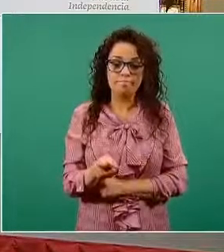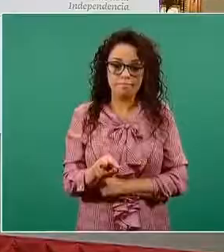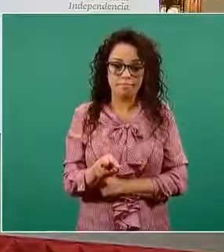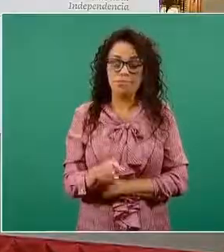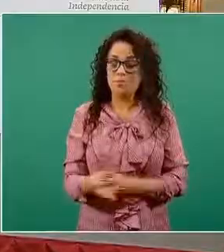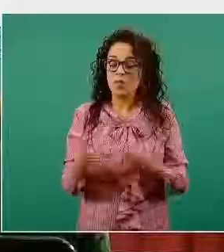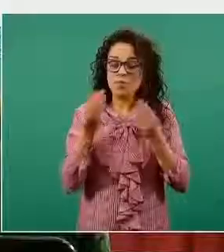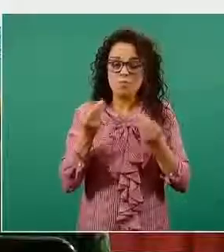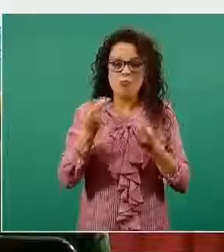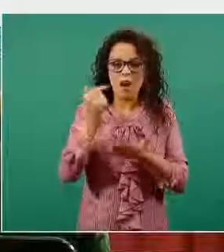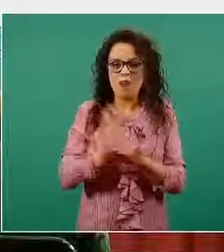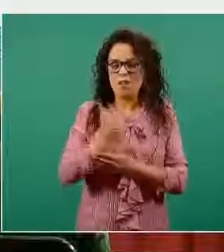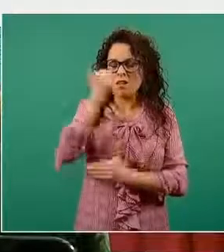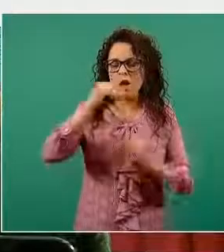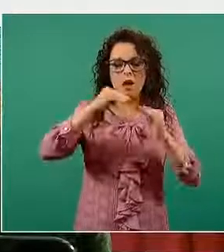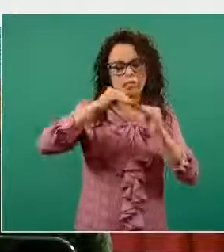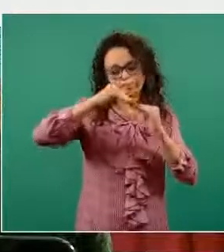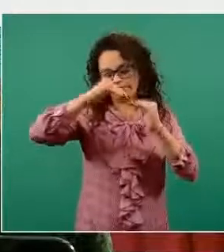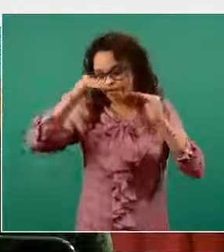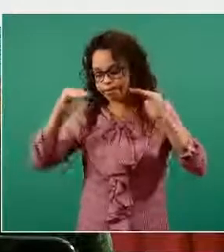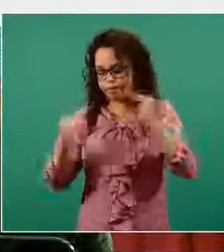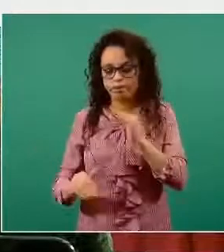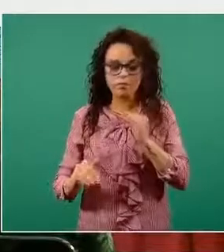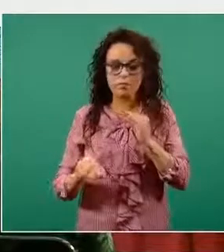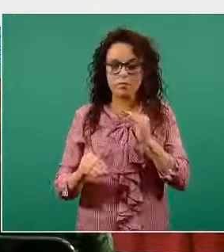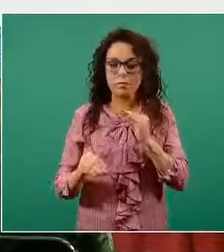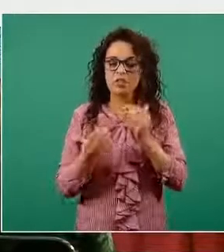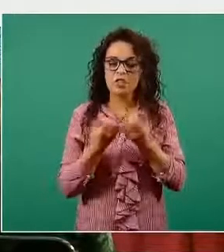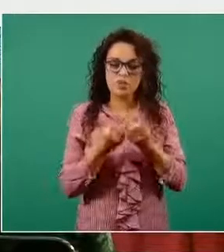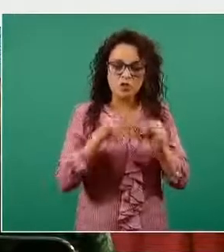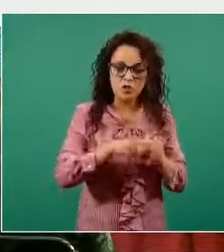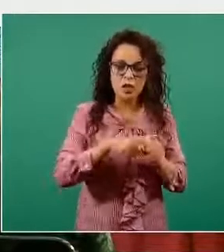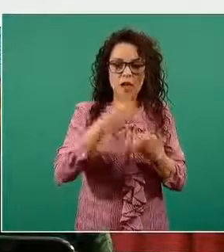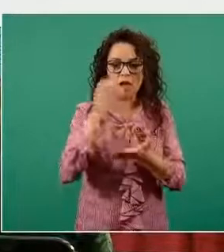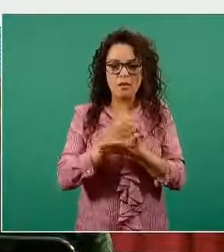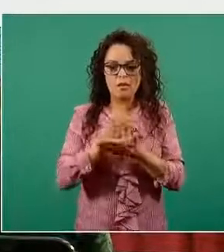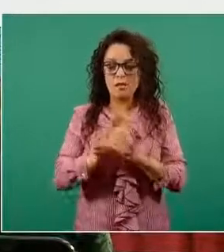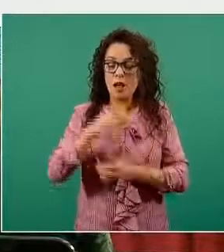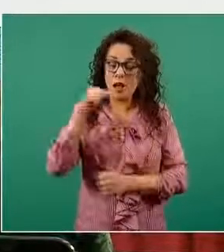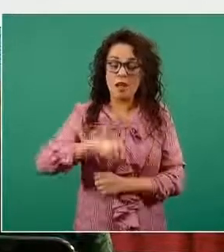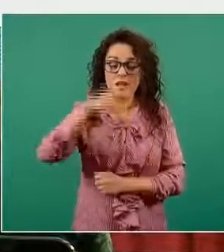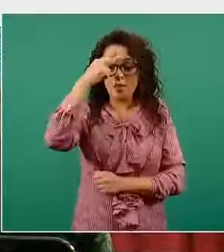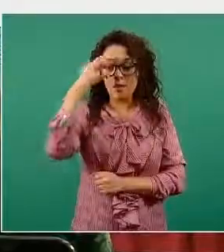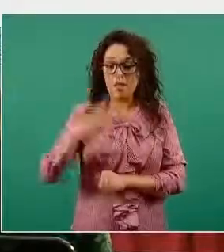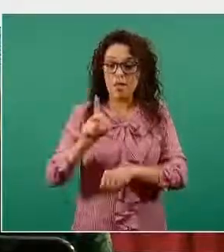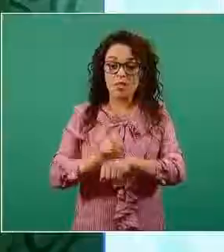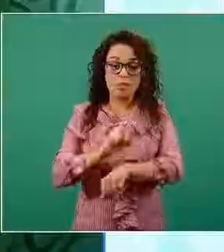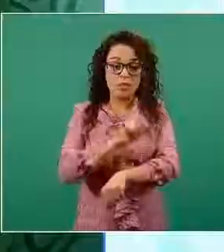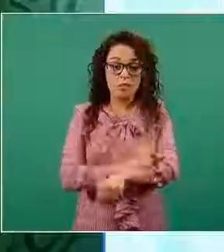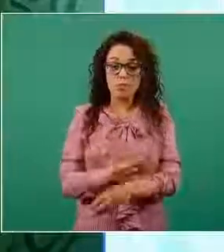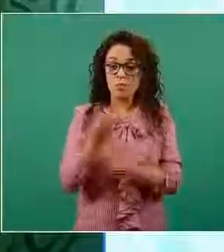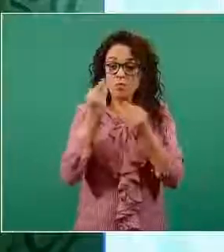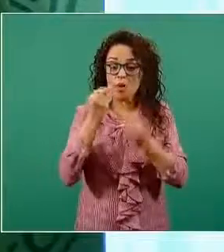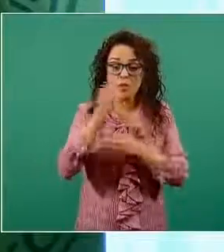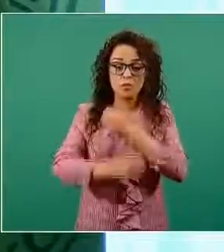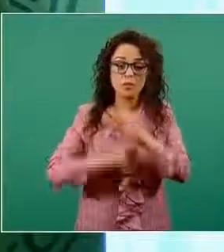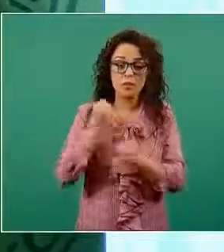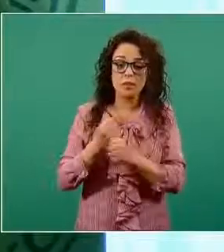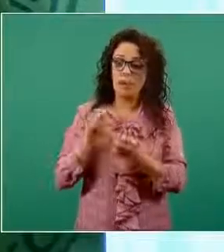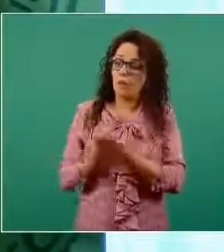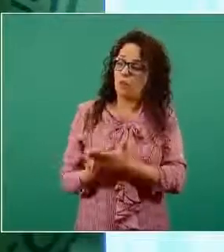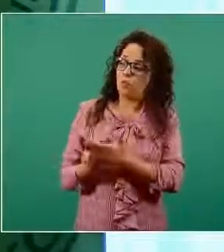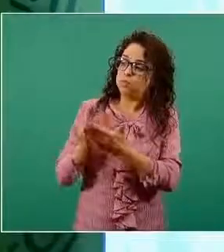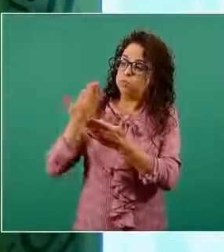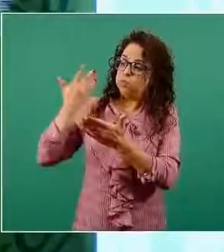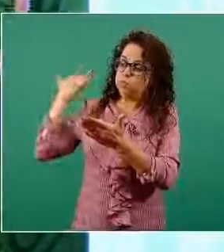grandes y graves desigualdades sociales y económicas que vive nuestro país desde hace mucho, mucho tiempo, y por eso